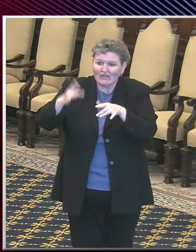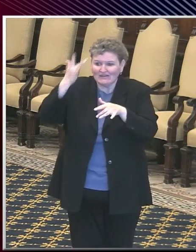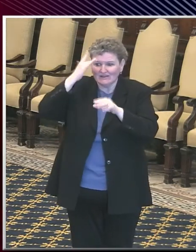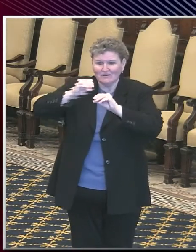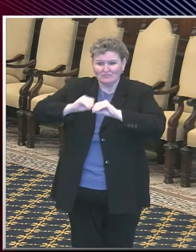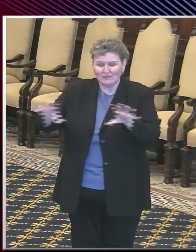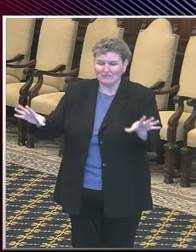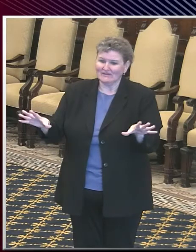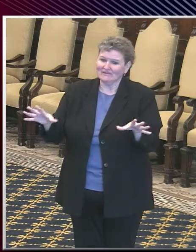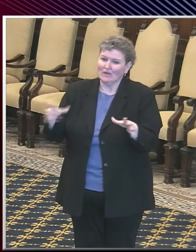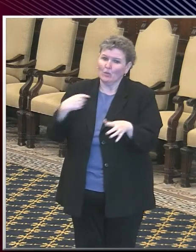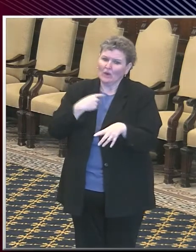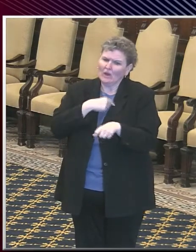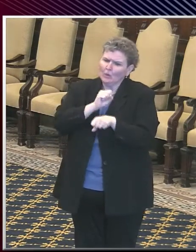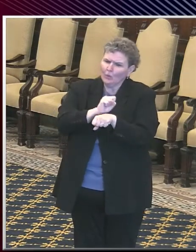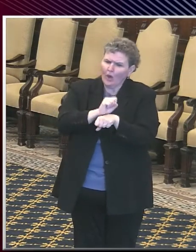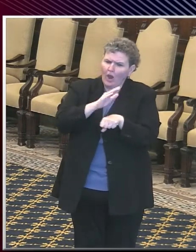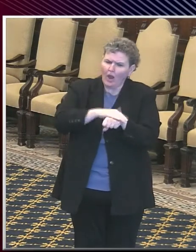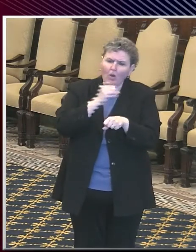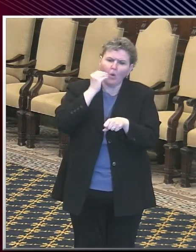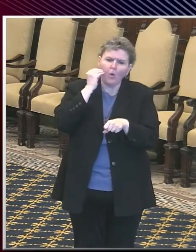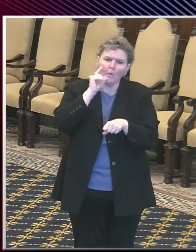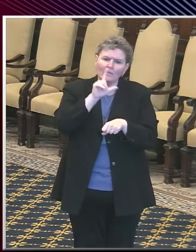uso de las mascarillas y el mantener la distancia social.